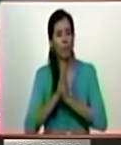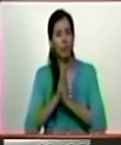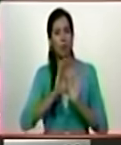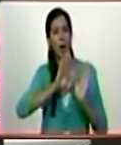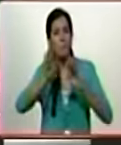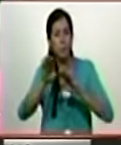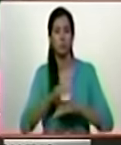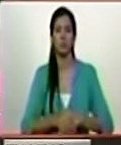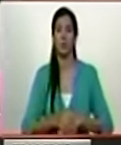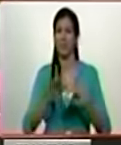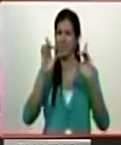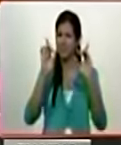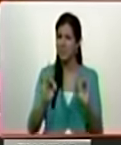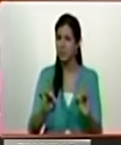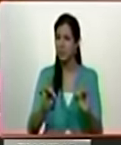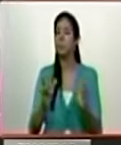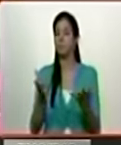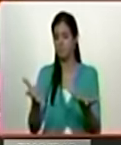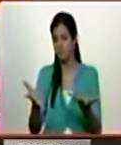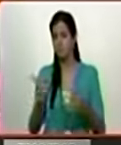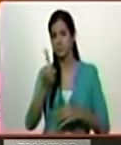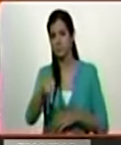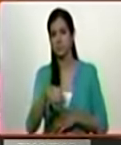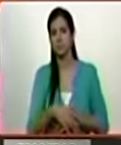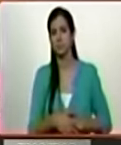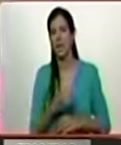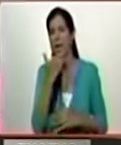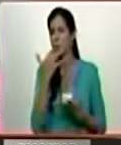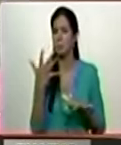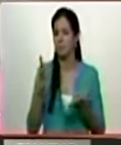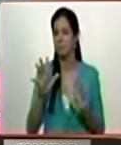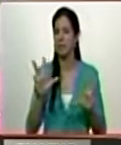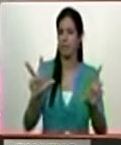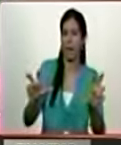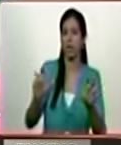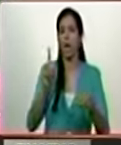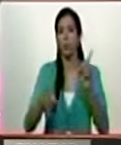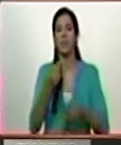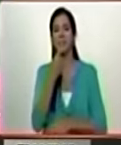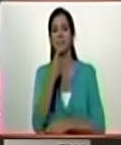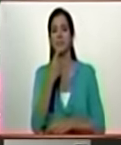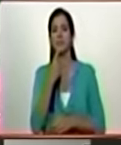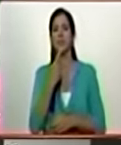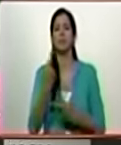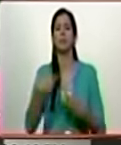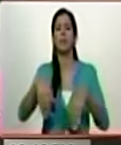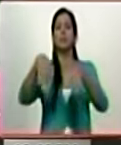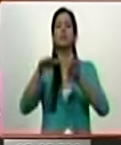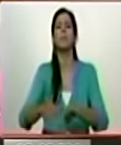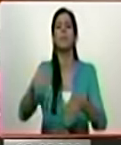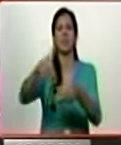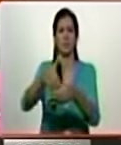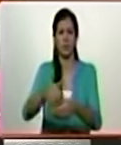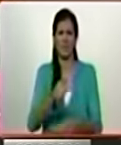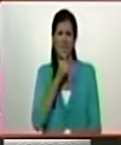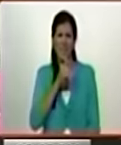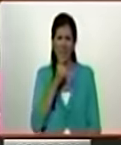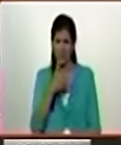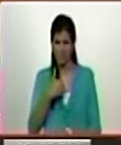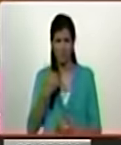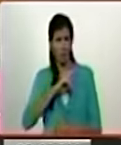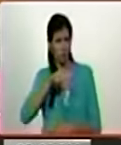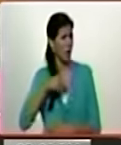decisiones no tienen nada, inclusive, hermano, esto es absurdo. Algunos han dicho que esto es para suspender elecciones. Aquí truene, llueve o